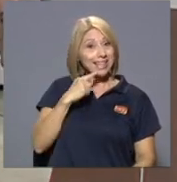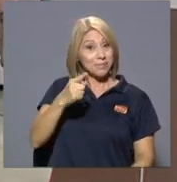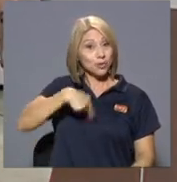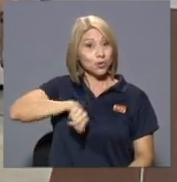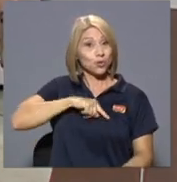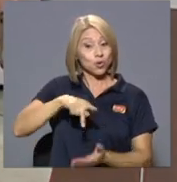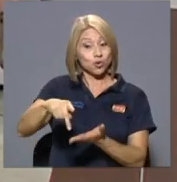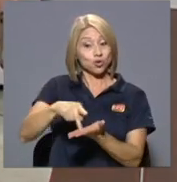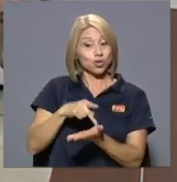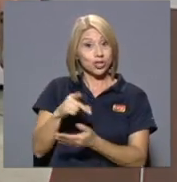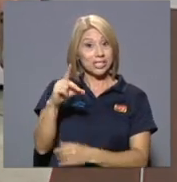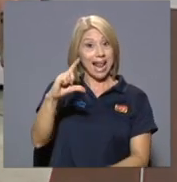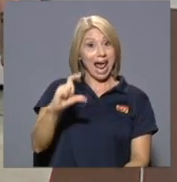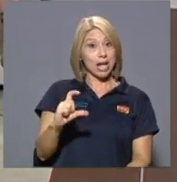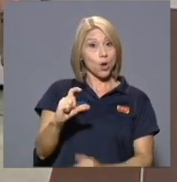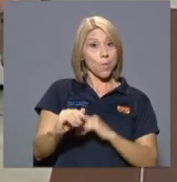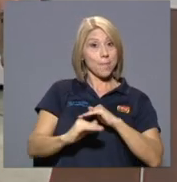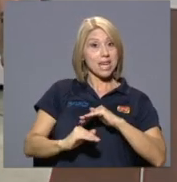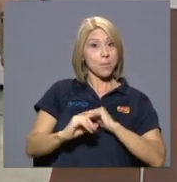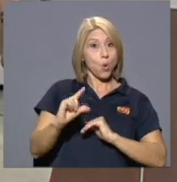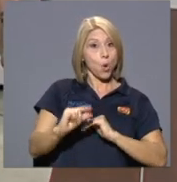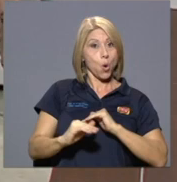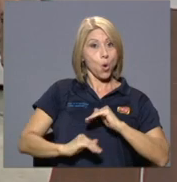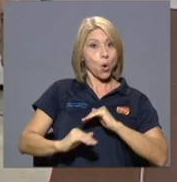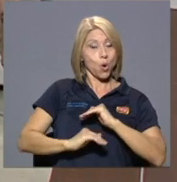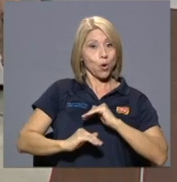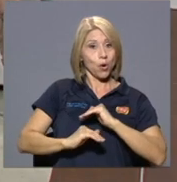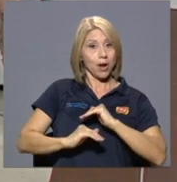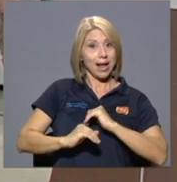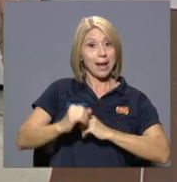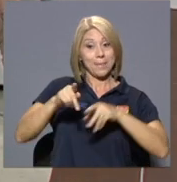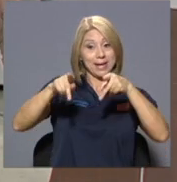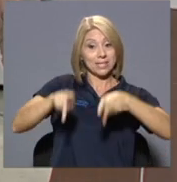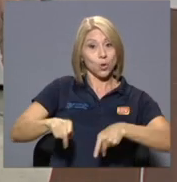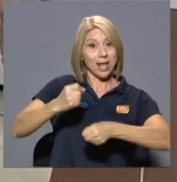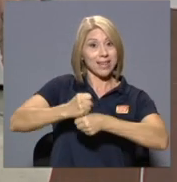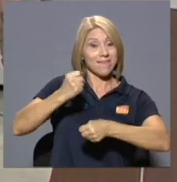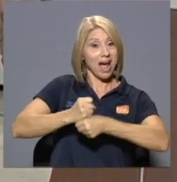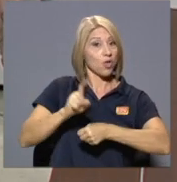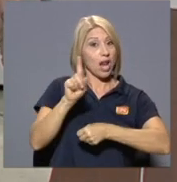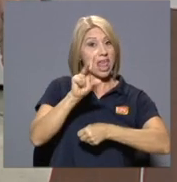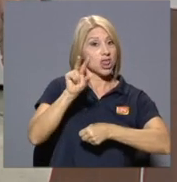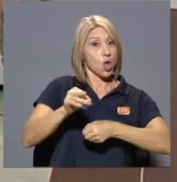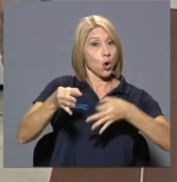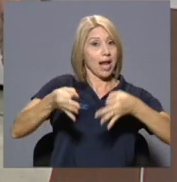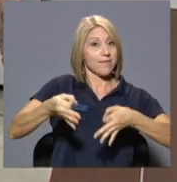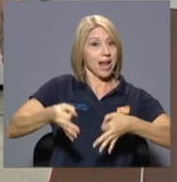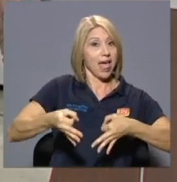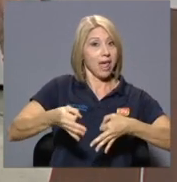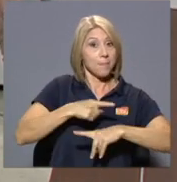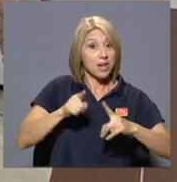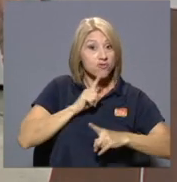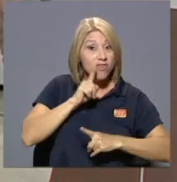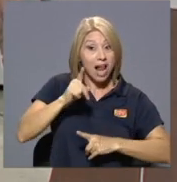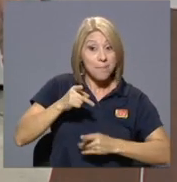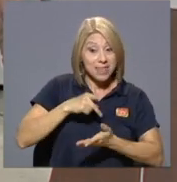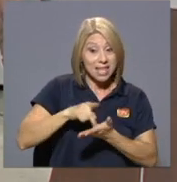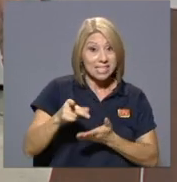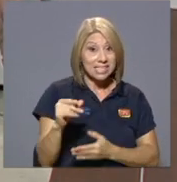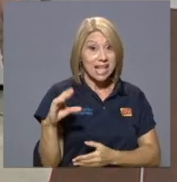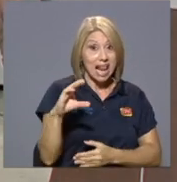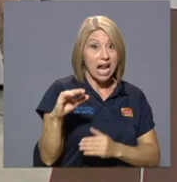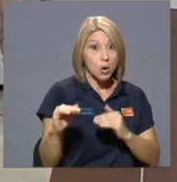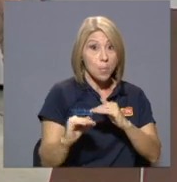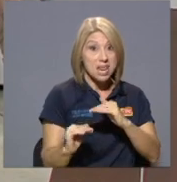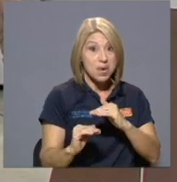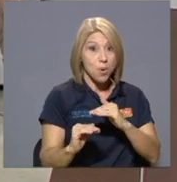mínimo, que es el salario de la persona trabajadora no calificada, pero que ese en realidad no es el salario mínimo, porque hay un salario más bajo que ese,